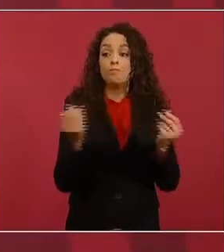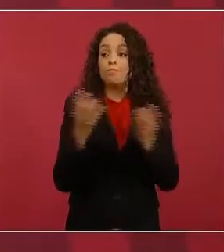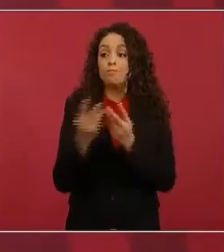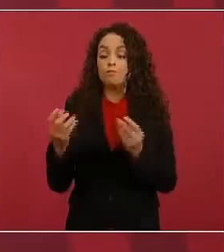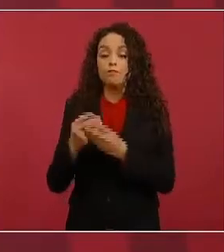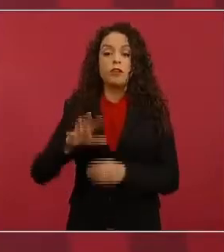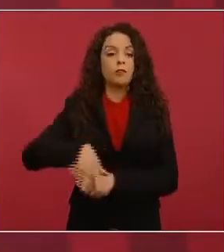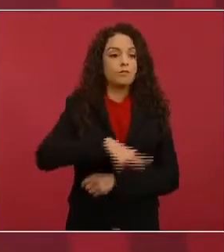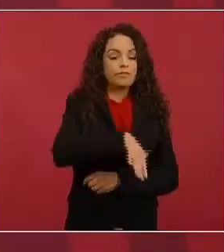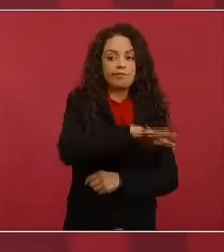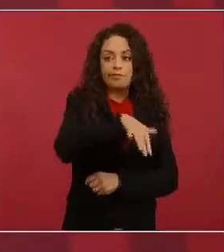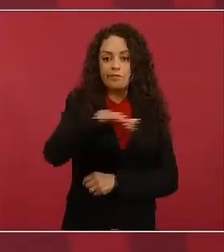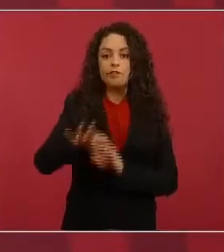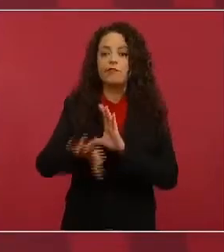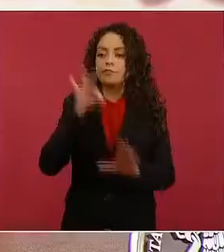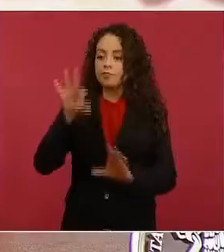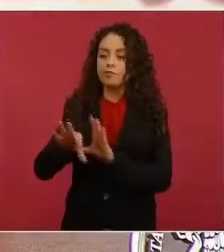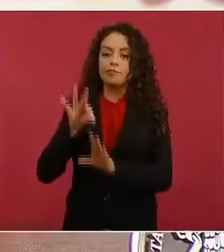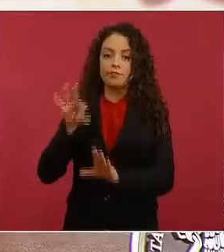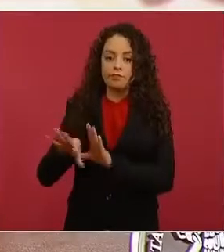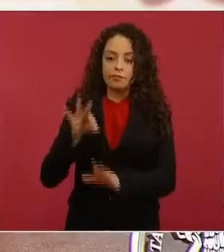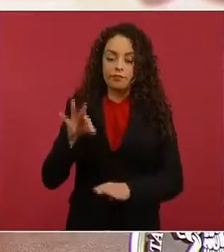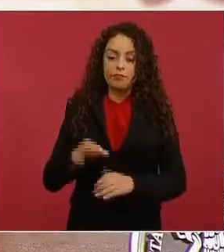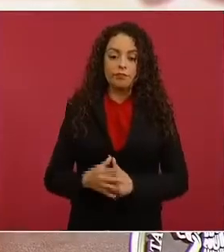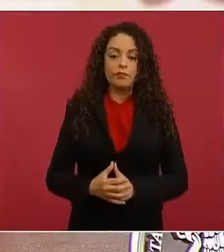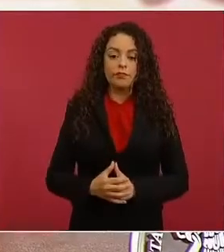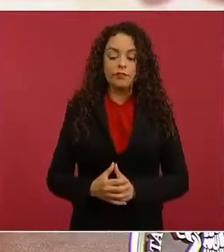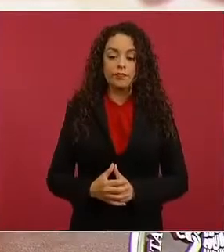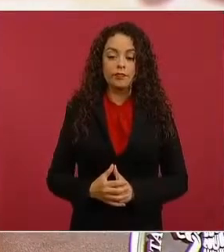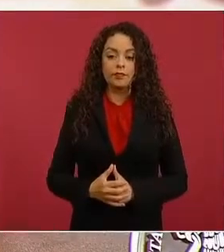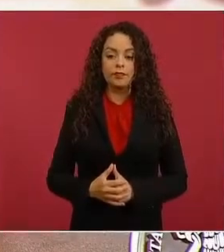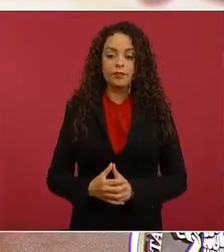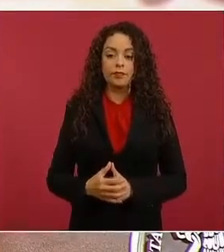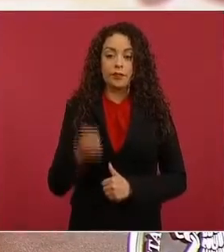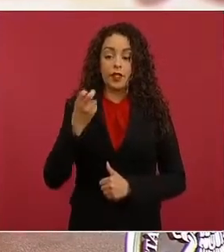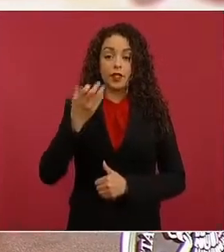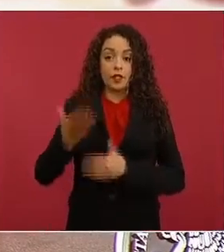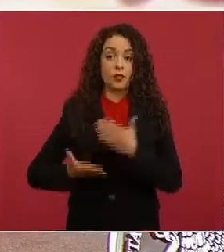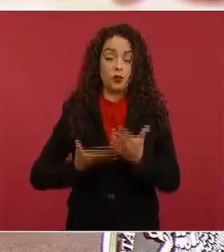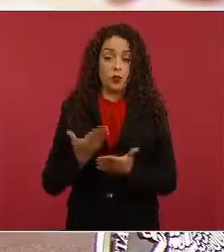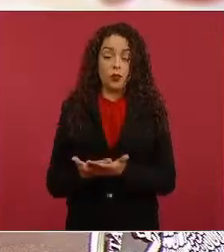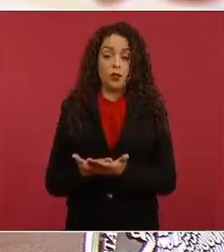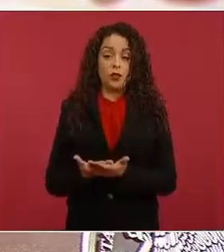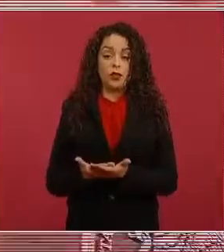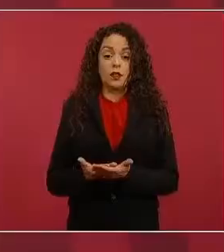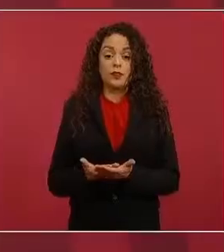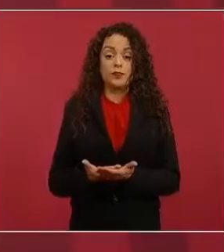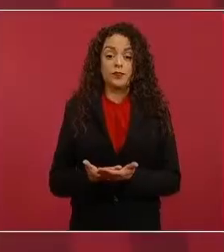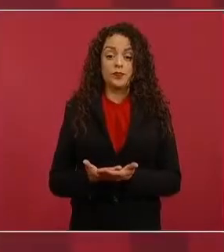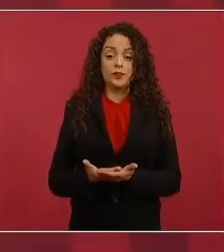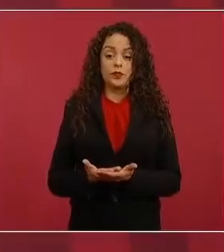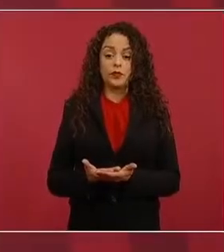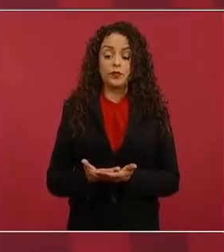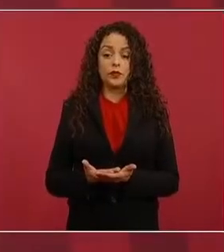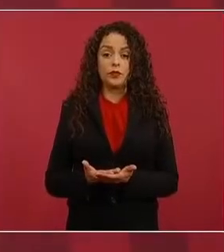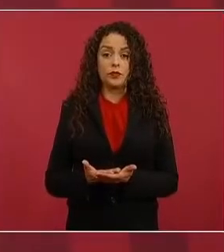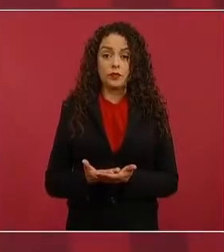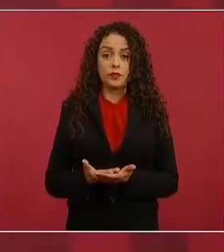de desaparecidos. Es una iniciativa que